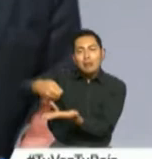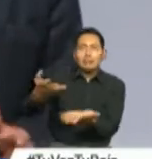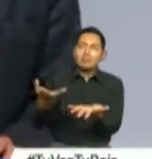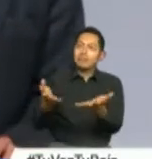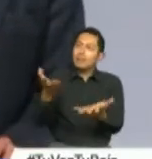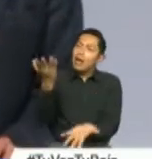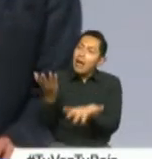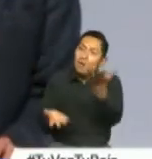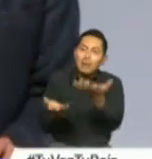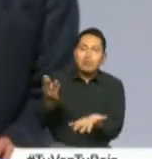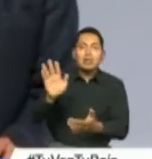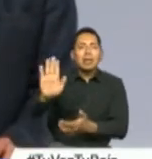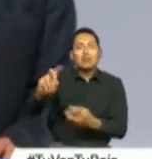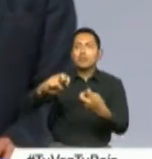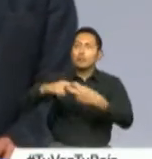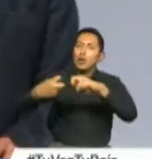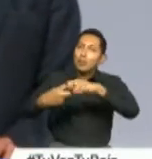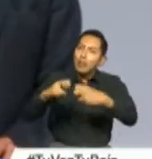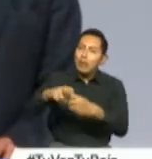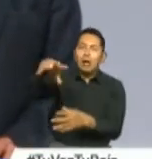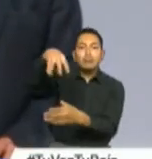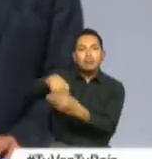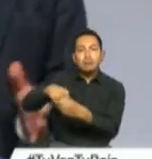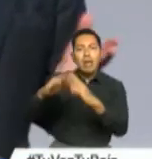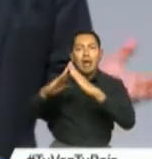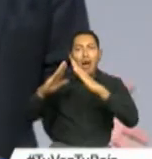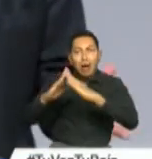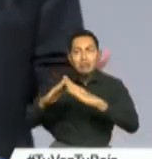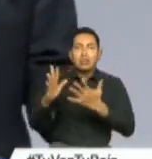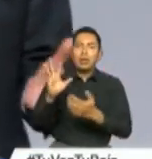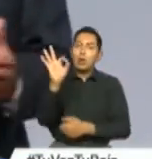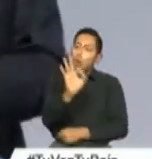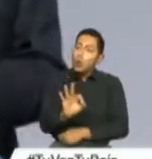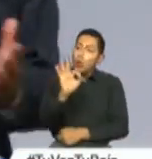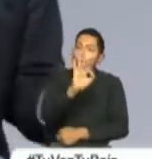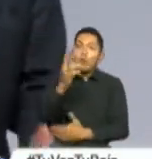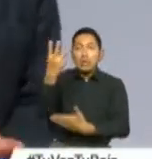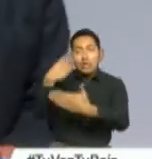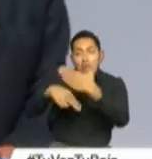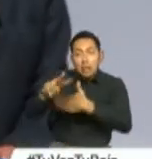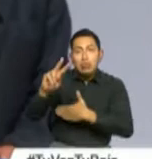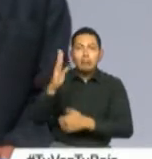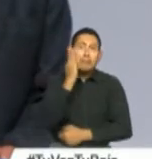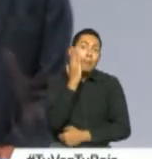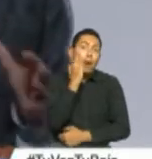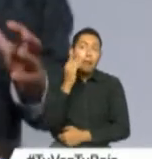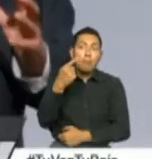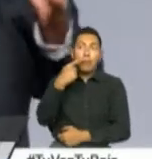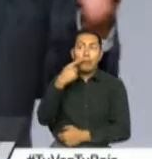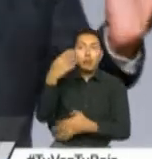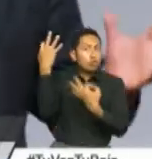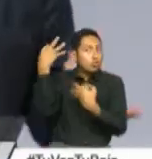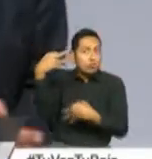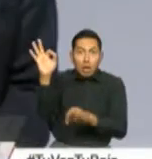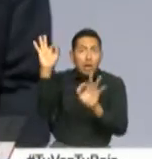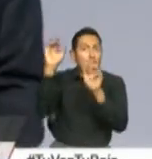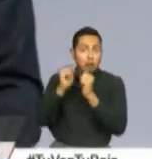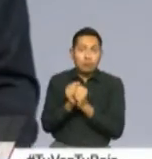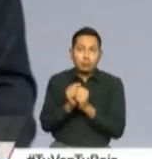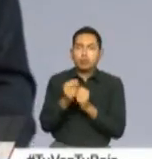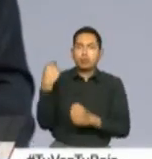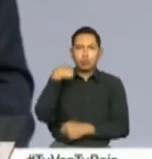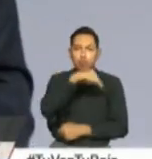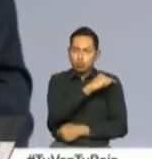probablemente tienen algunas dificultades a nivel de hogar, que a lo mejor son hijos o hijas de madres solteras. Es decir, hemos incorporado